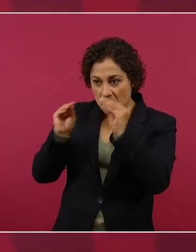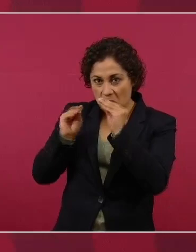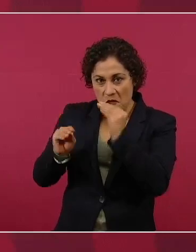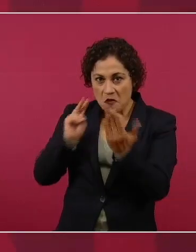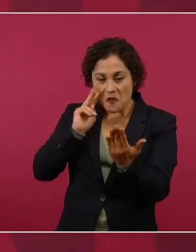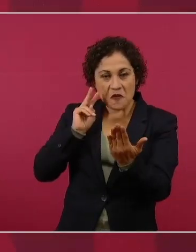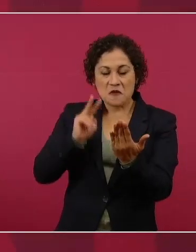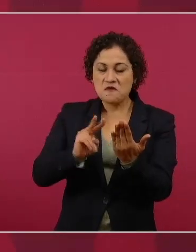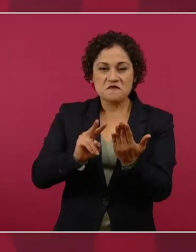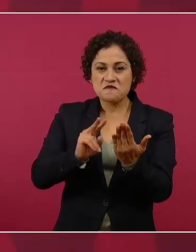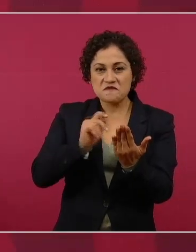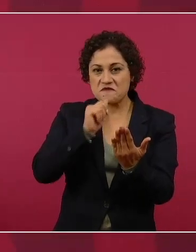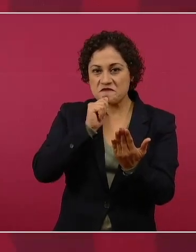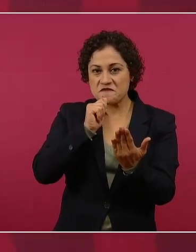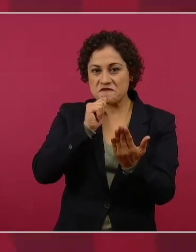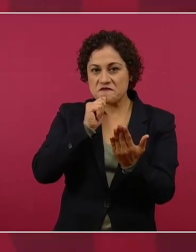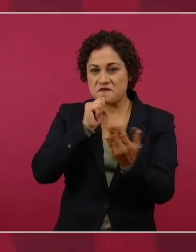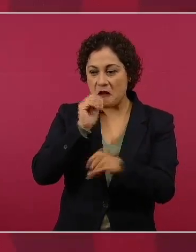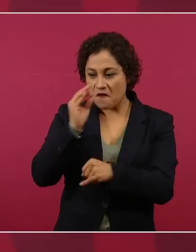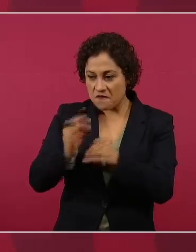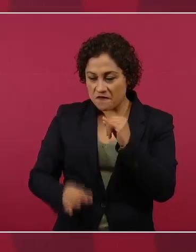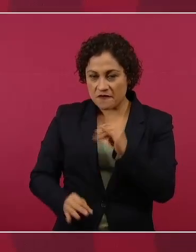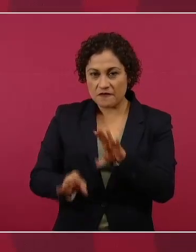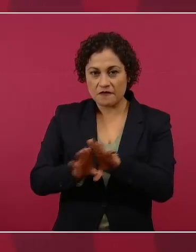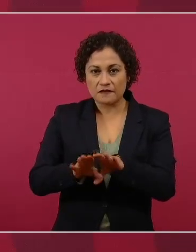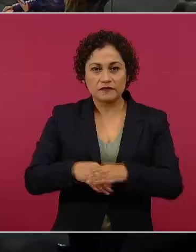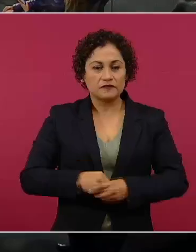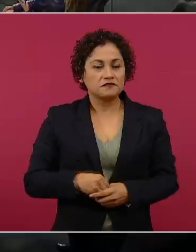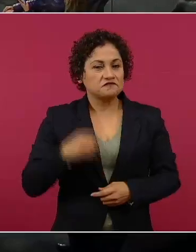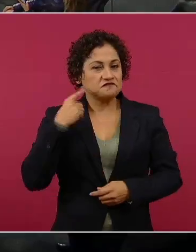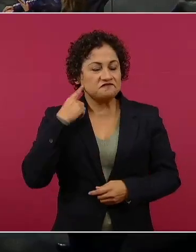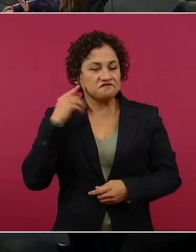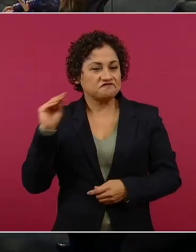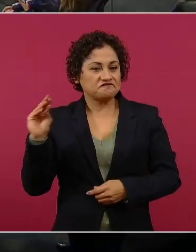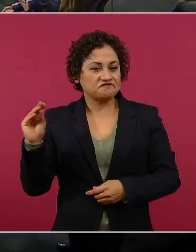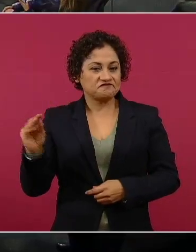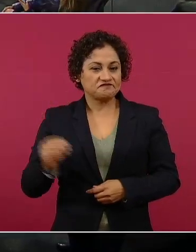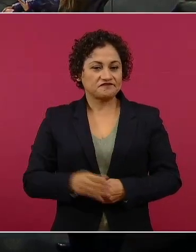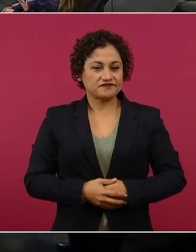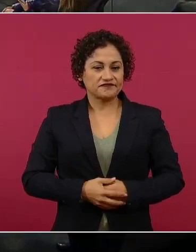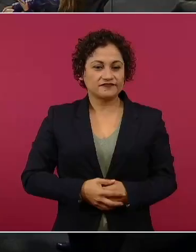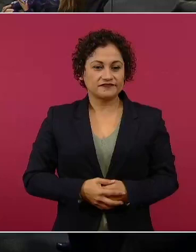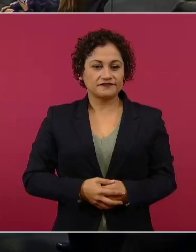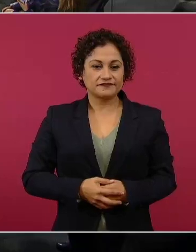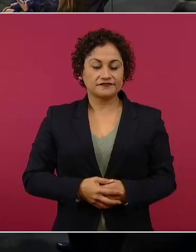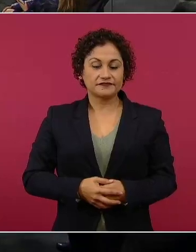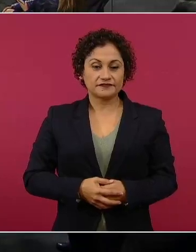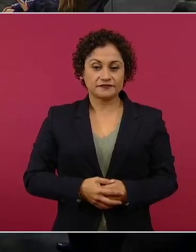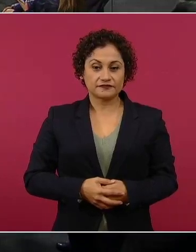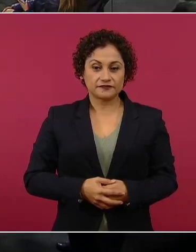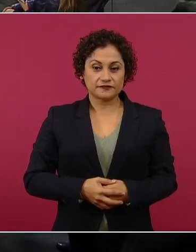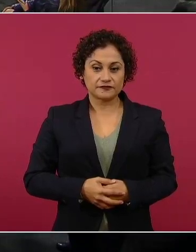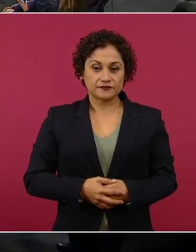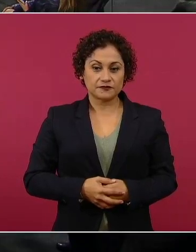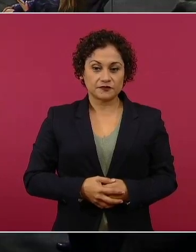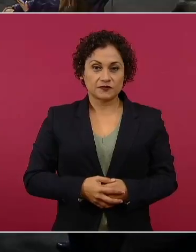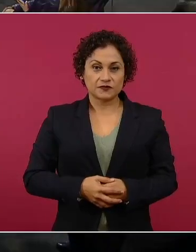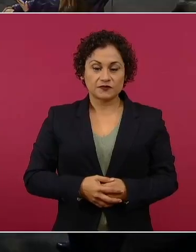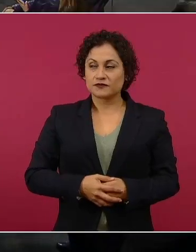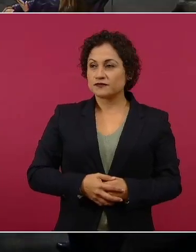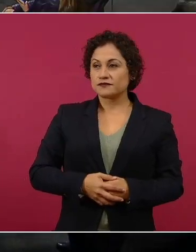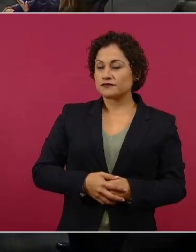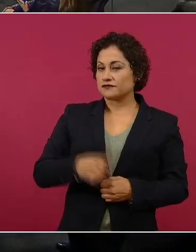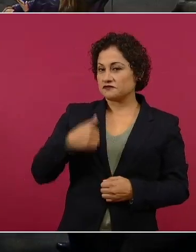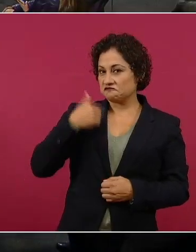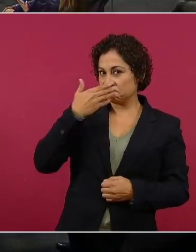Al final. O sea, en una alianza Morena podría transferirle sus votos al Partido Verde y al Partido del Trabajo. No sé si eso